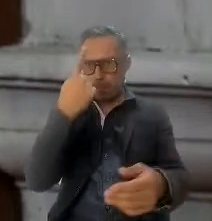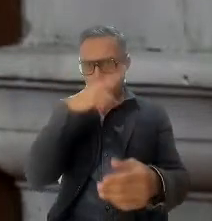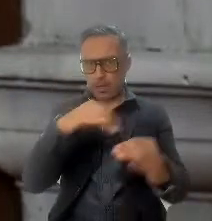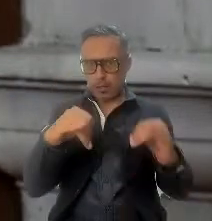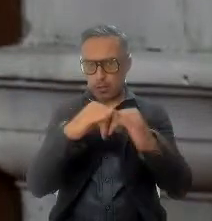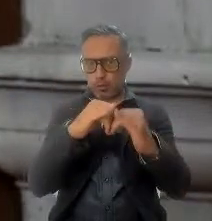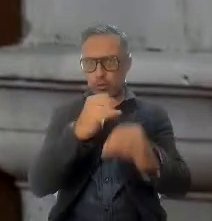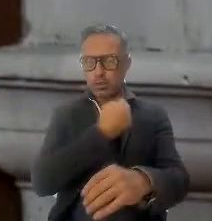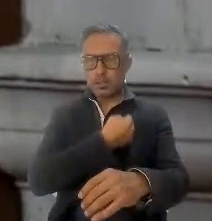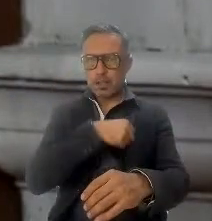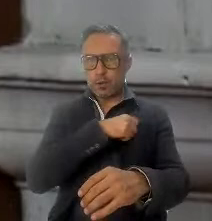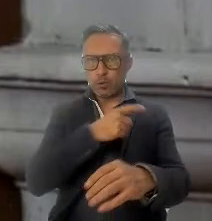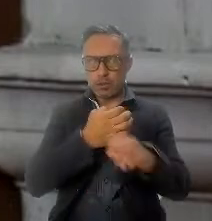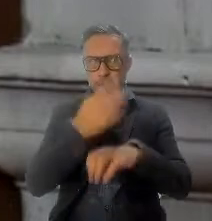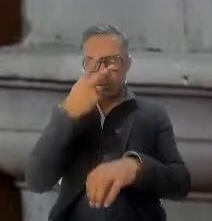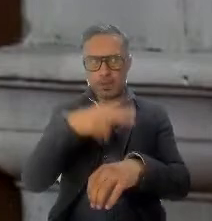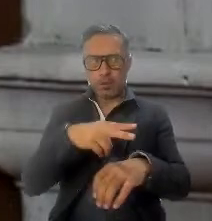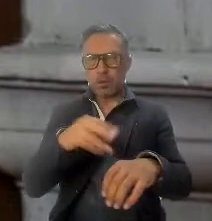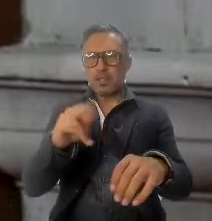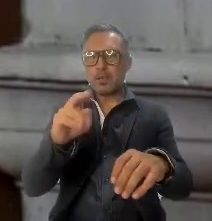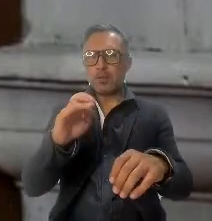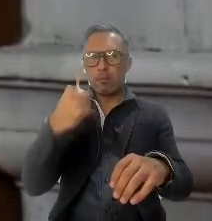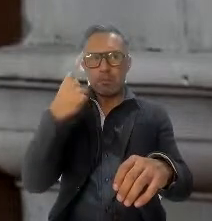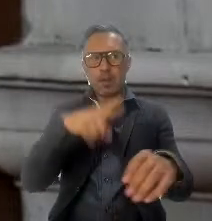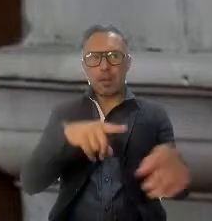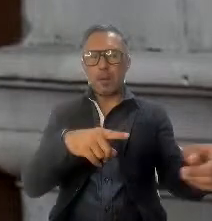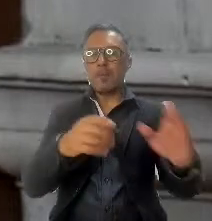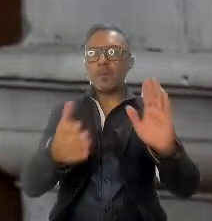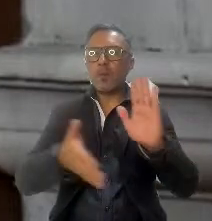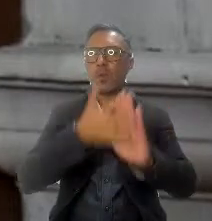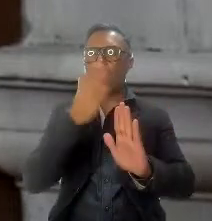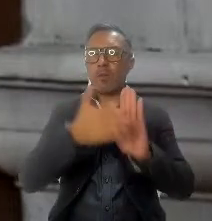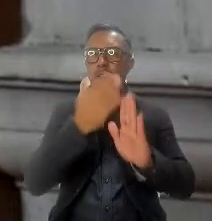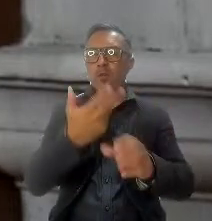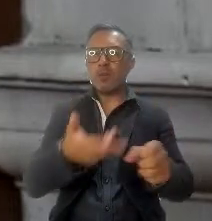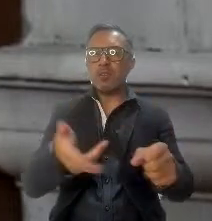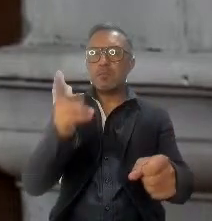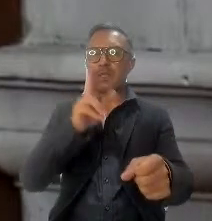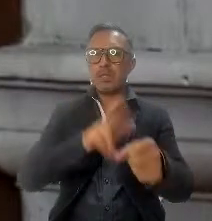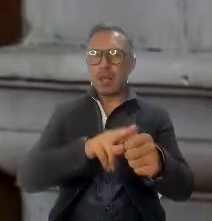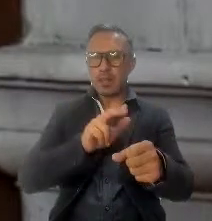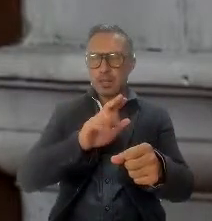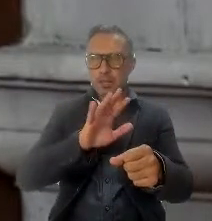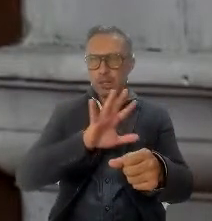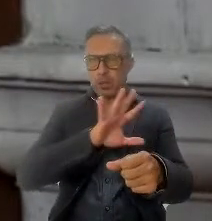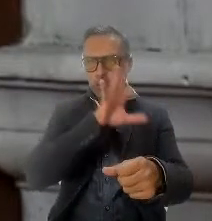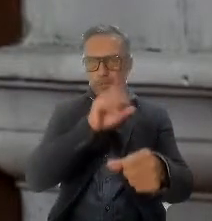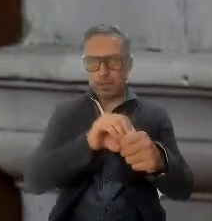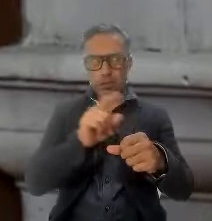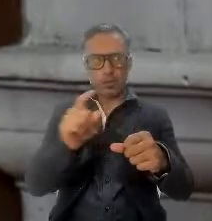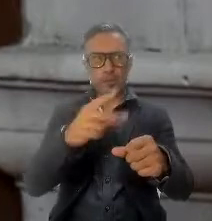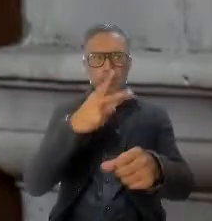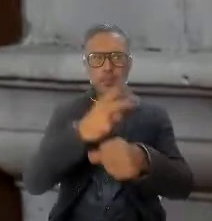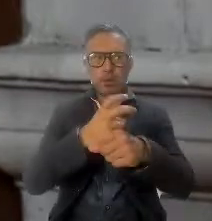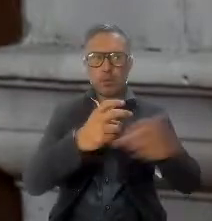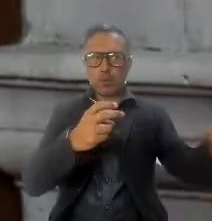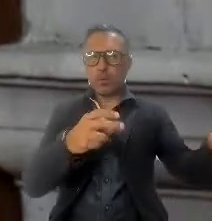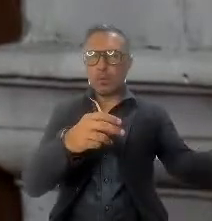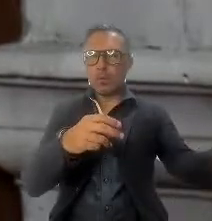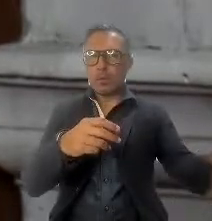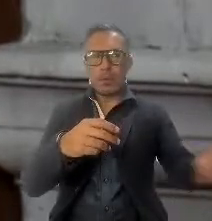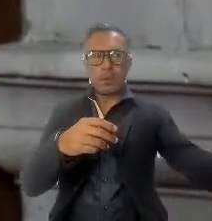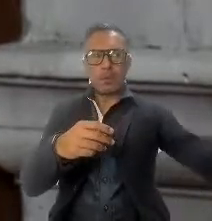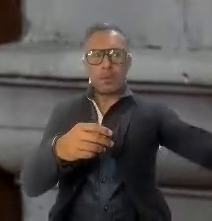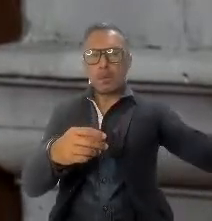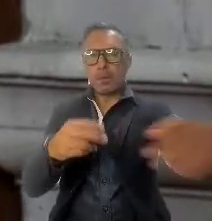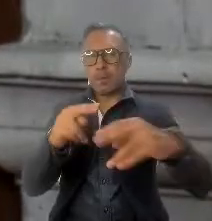y cem para la conclusión de la obra hospital integral de segundo nivel de conformidad con lo siguiente